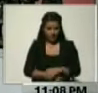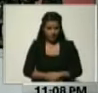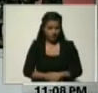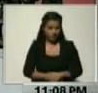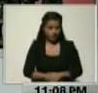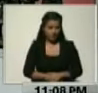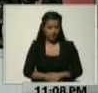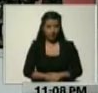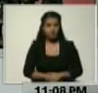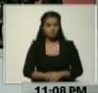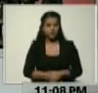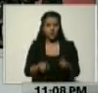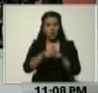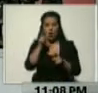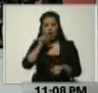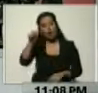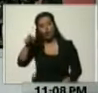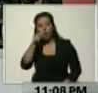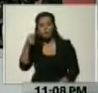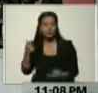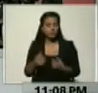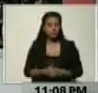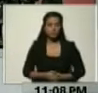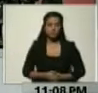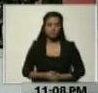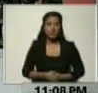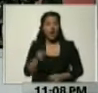La Patriota Come Nunca nos informa.